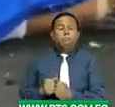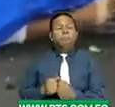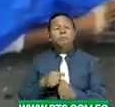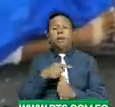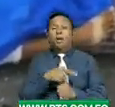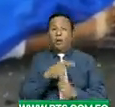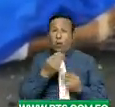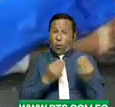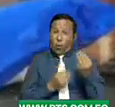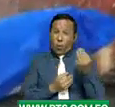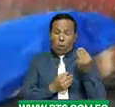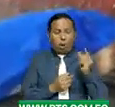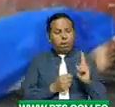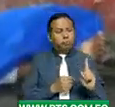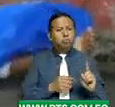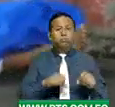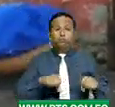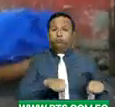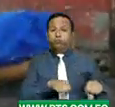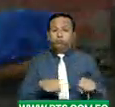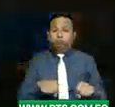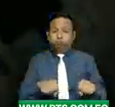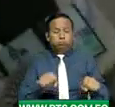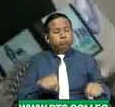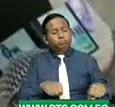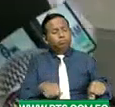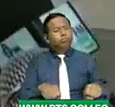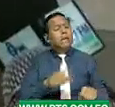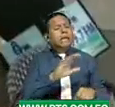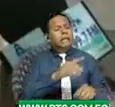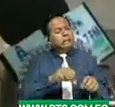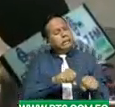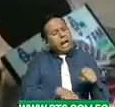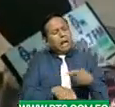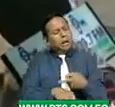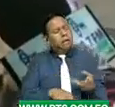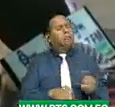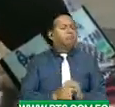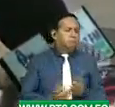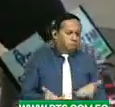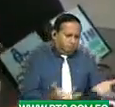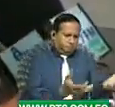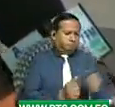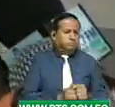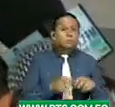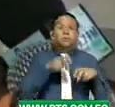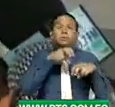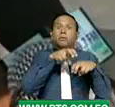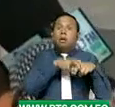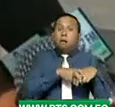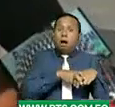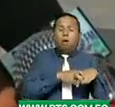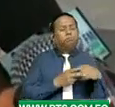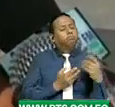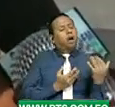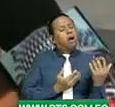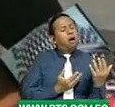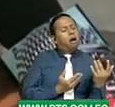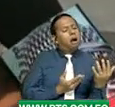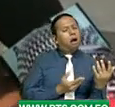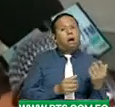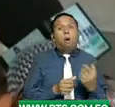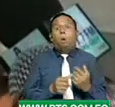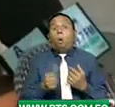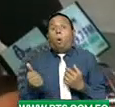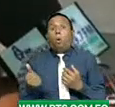hacer arreglar el tubo de escape de su motocicleta, se encontraba esperando sentado en un banco. Momentos en los cuales un ciudadano se